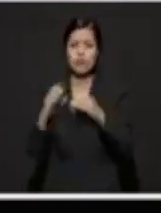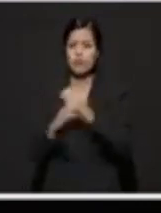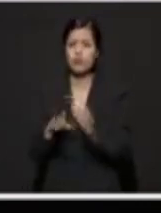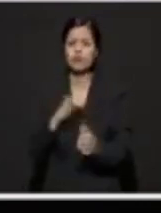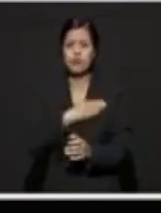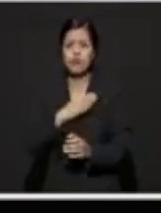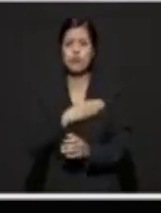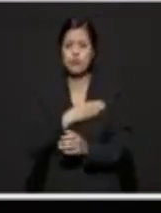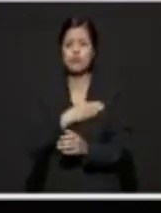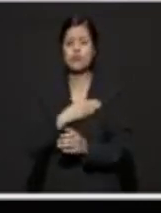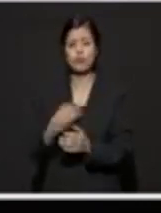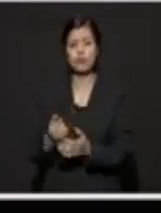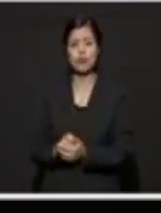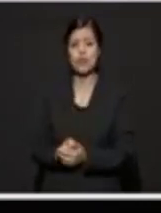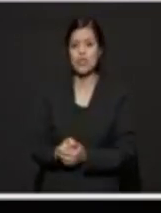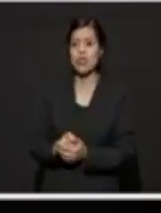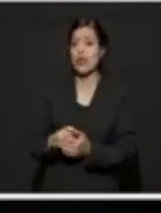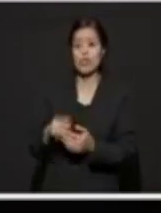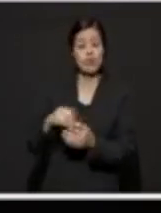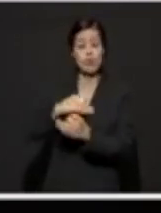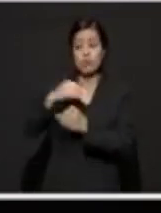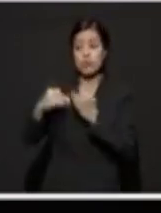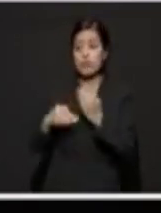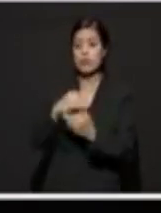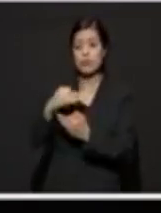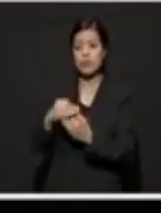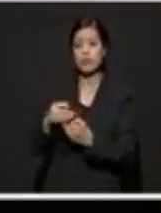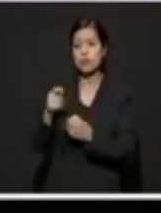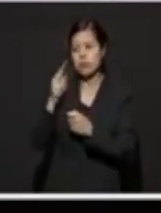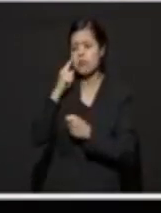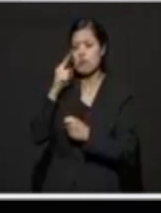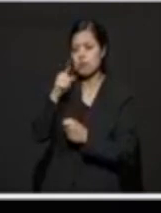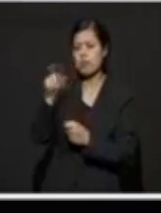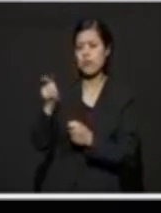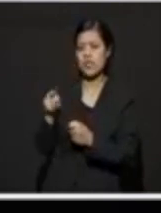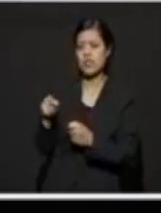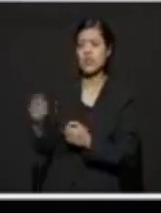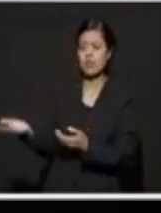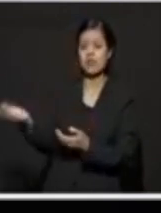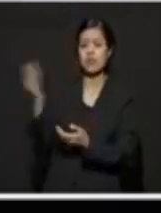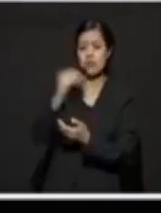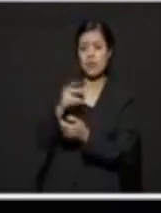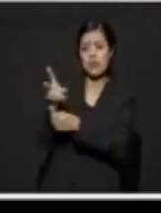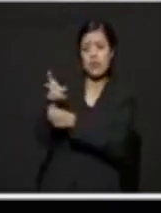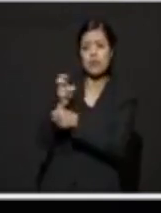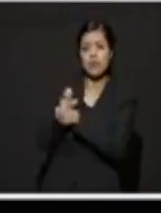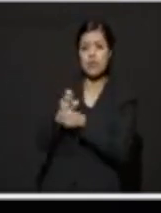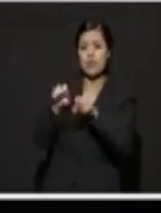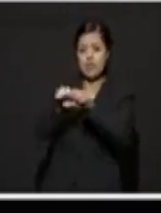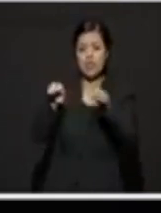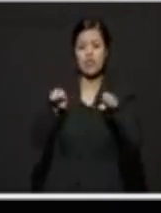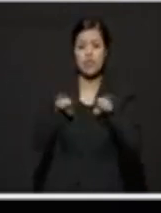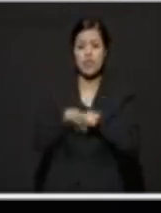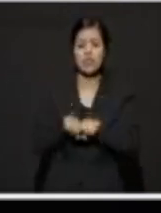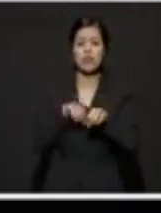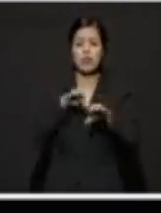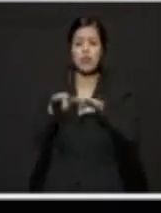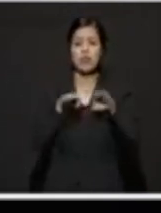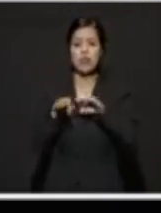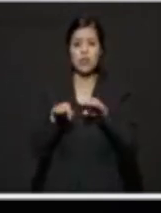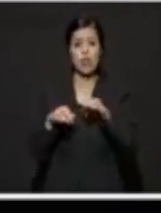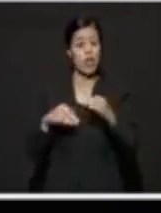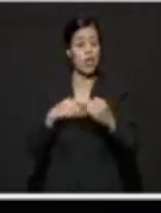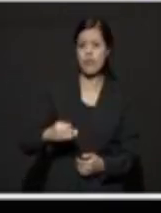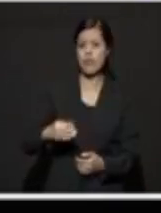aportar. Con mucho gusto los consideraría para integrarlos al equipo de trabajo. Cada uno tiene sus áreas